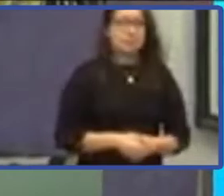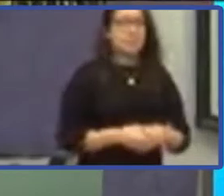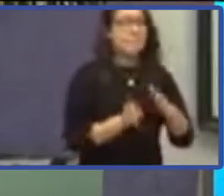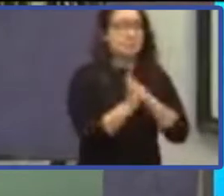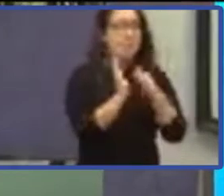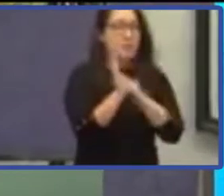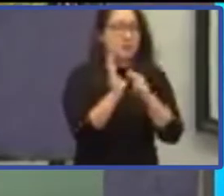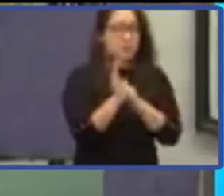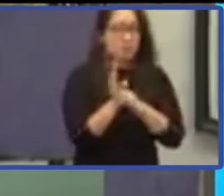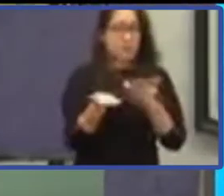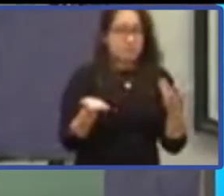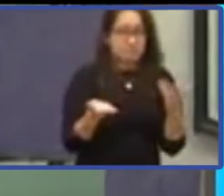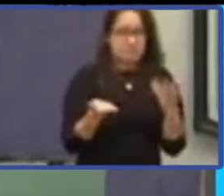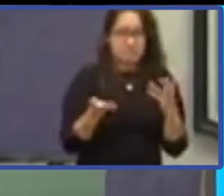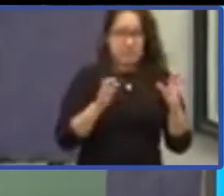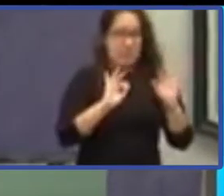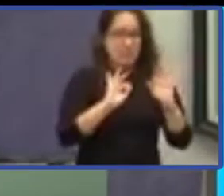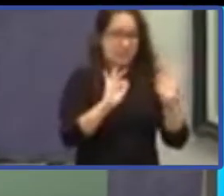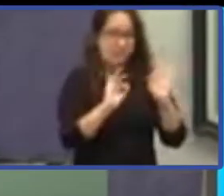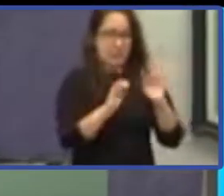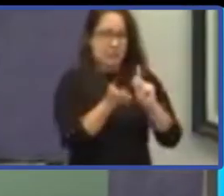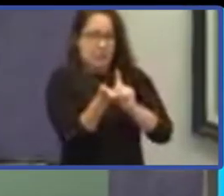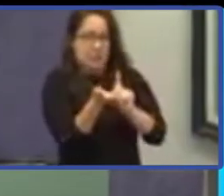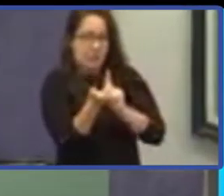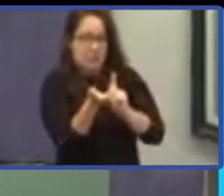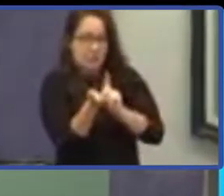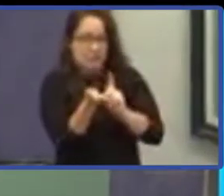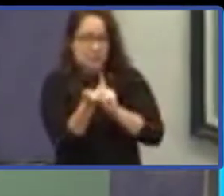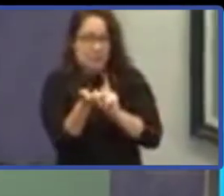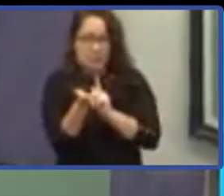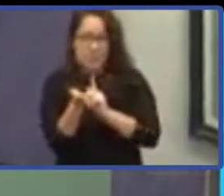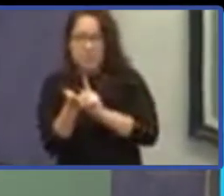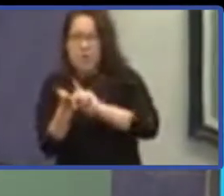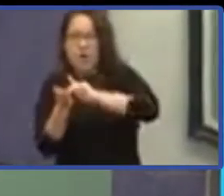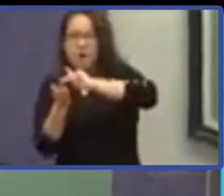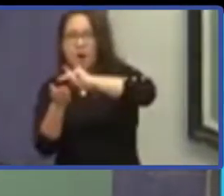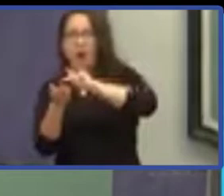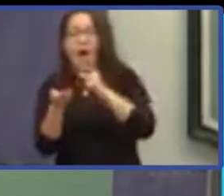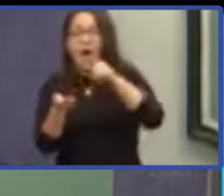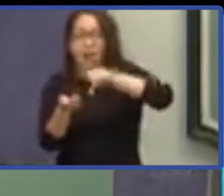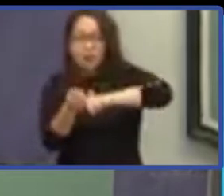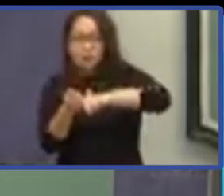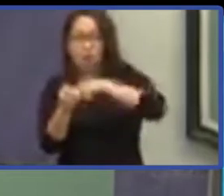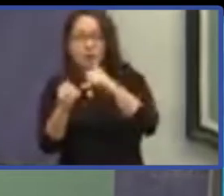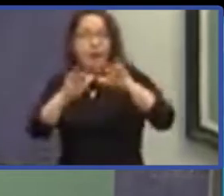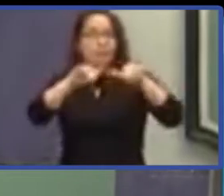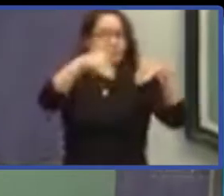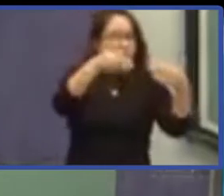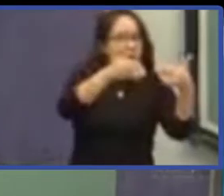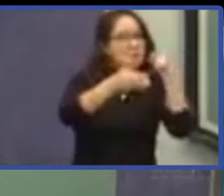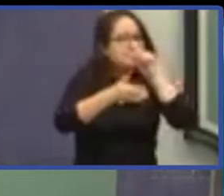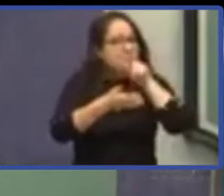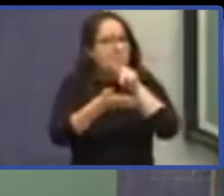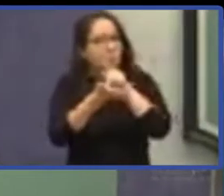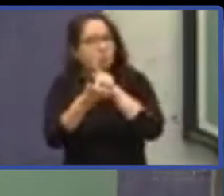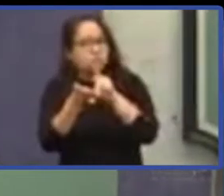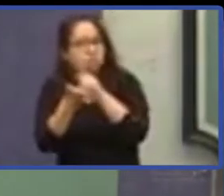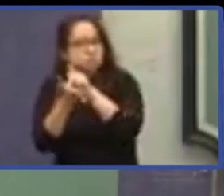van a pintar el interior y el exterior de esta figura que se llama banda de medios